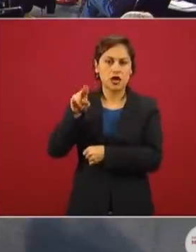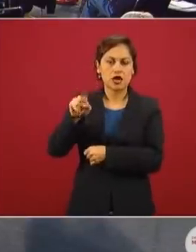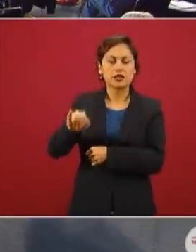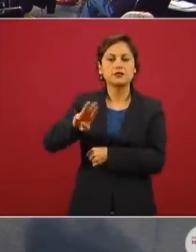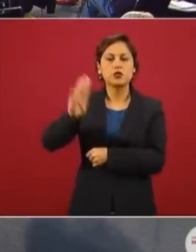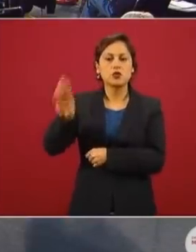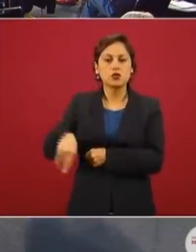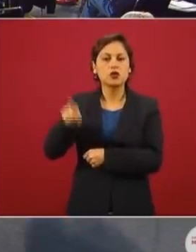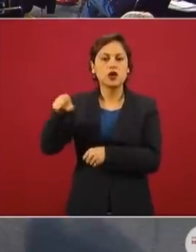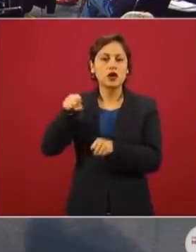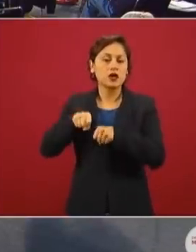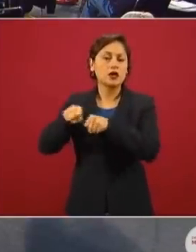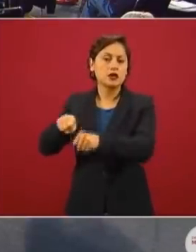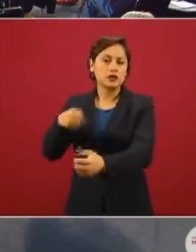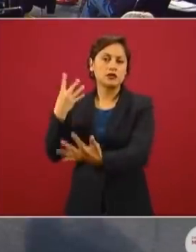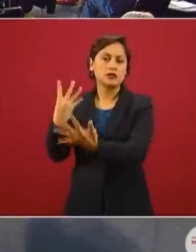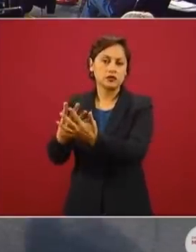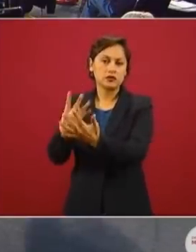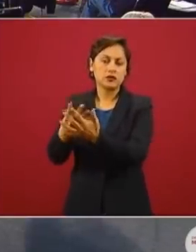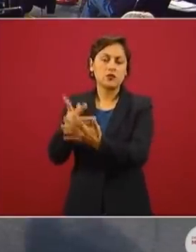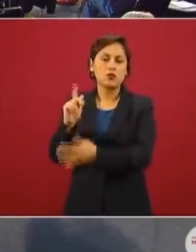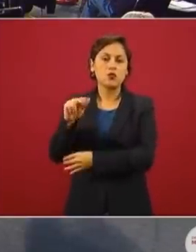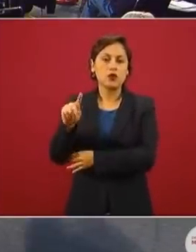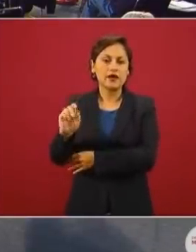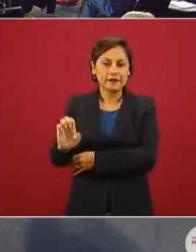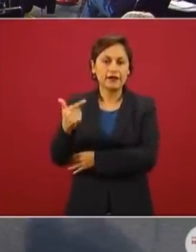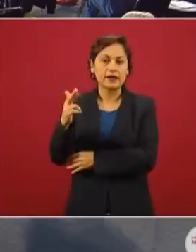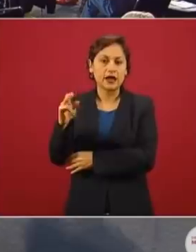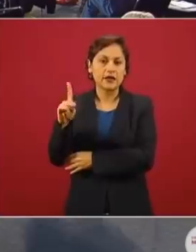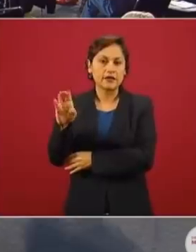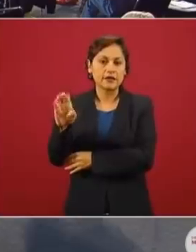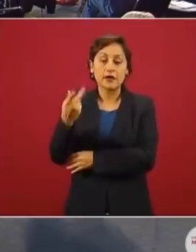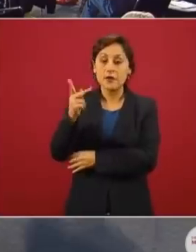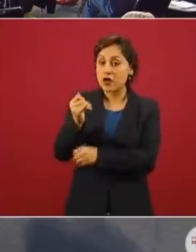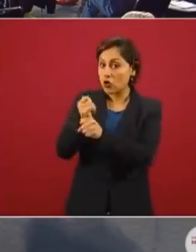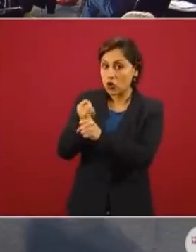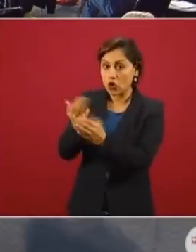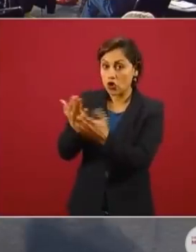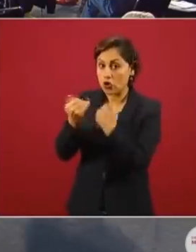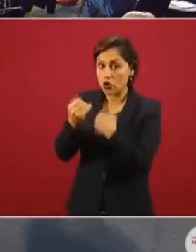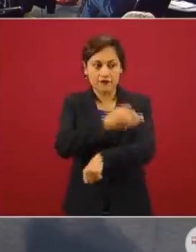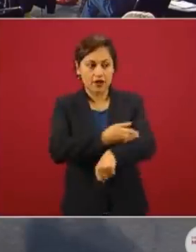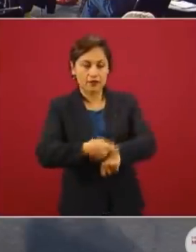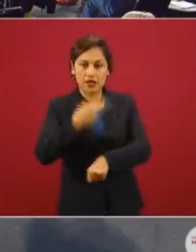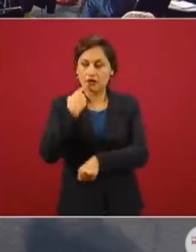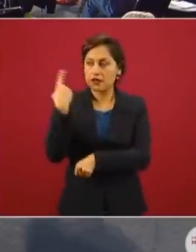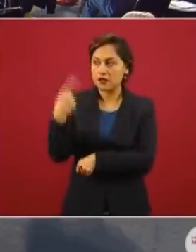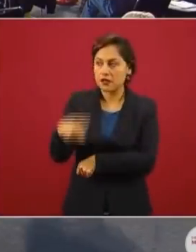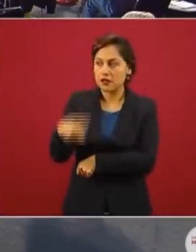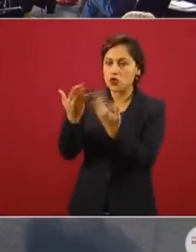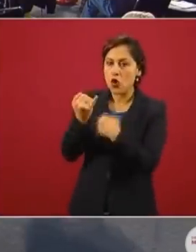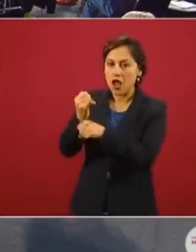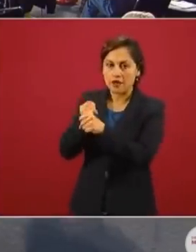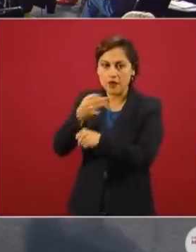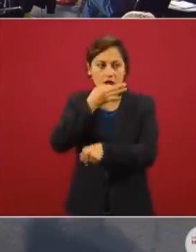al penal de máxima seguridad Puente Grande. Sin carpeta, están denunciando los familiares, sin carpeta, sin pruebas y sin dar aviso